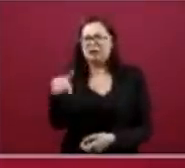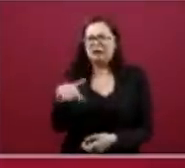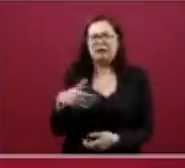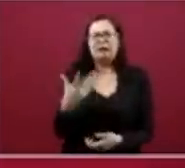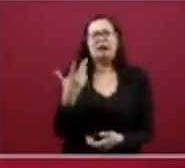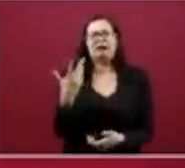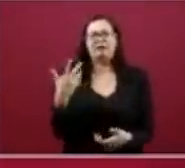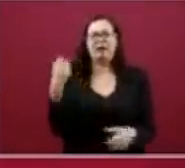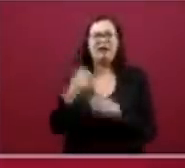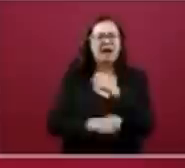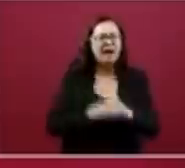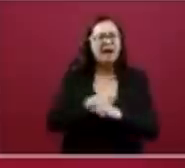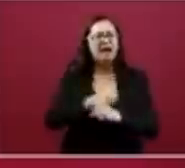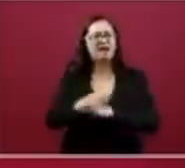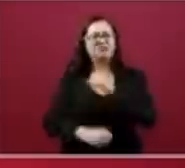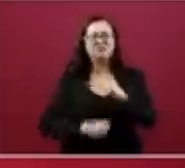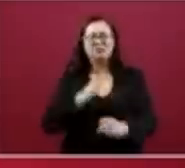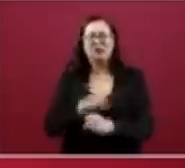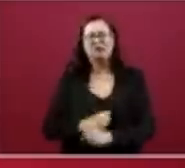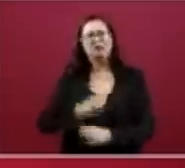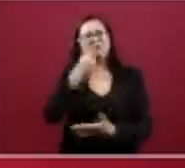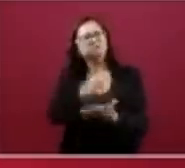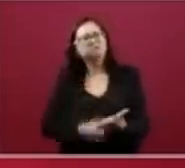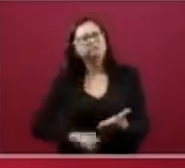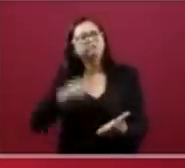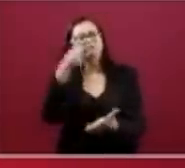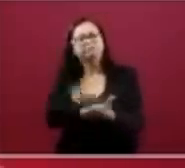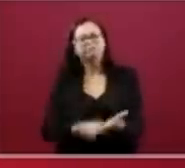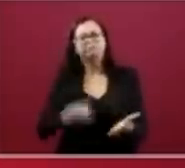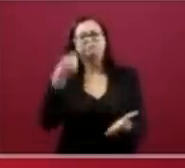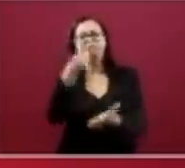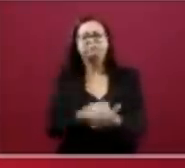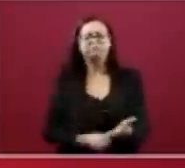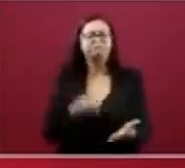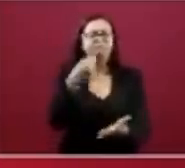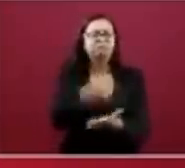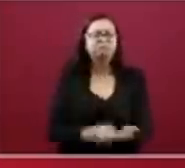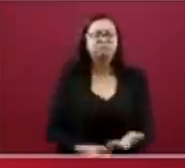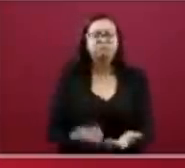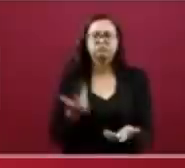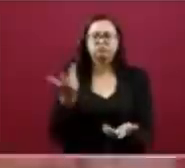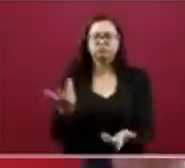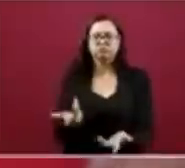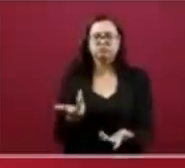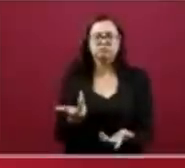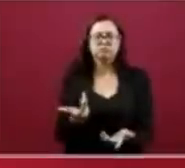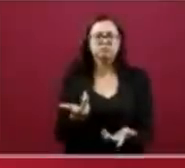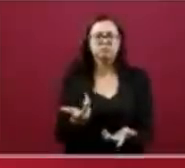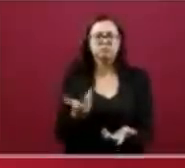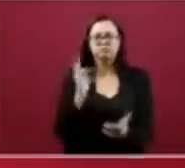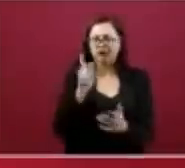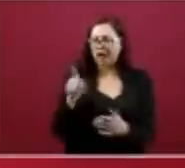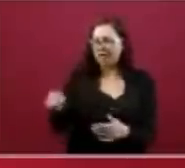años pidiendo, ya tienen laudos a favor y no se los